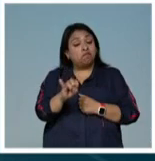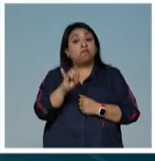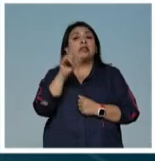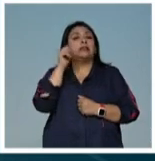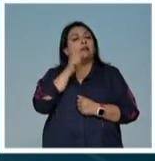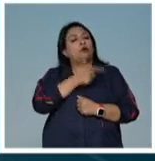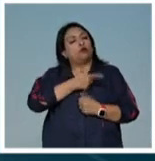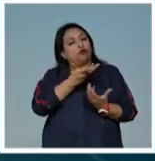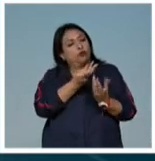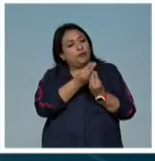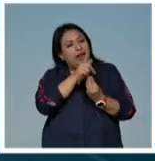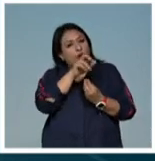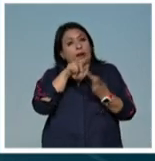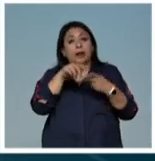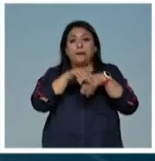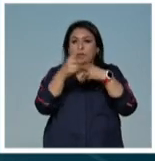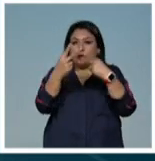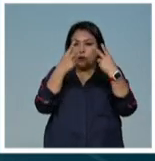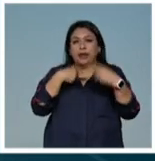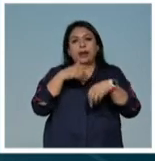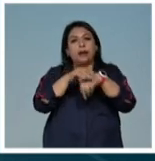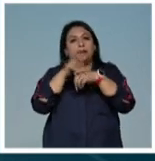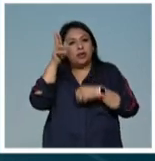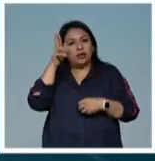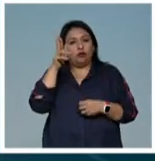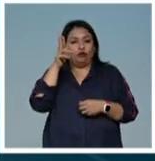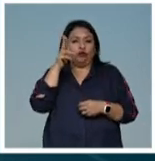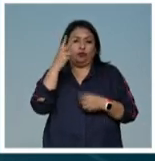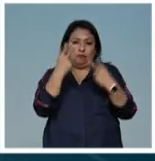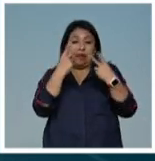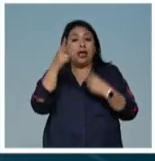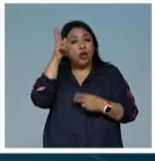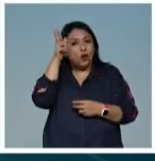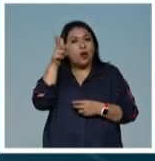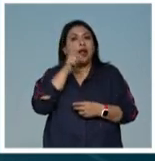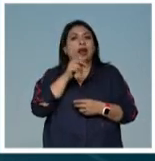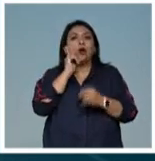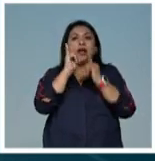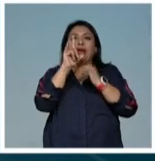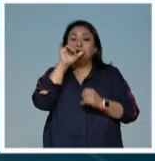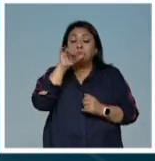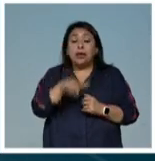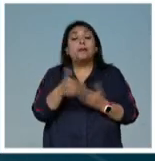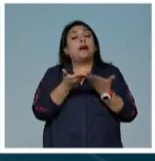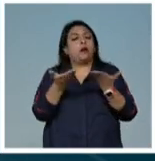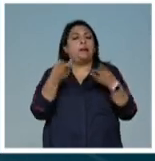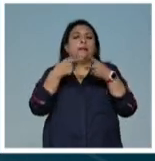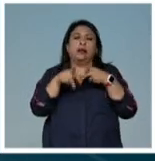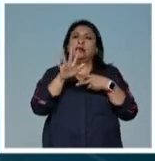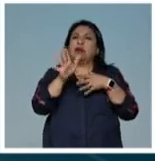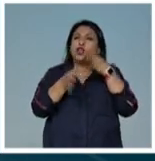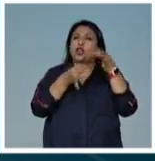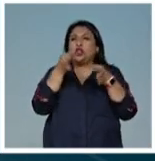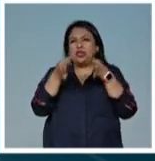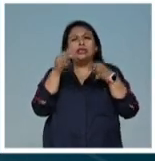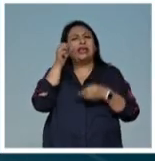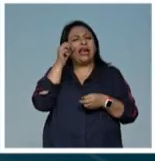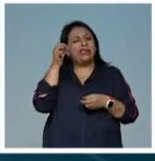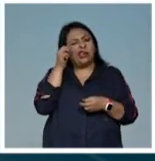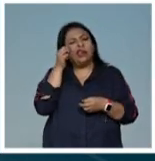como siempre, un placer. Amigos del auditorio, hola, Laura Regis, en la traducción de Lenguas de Señas Mexicana. Y vamos a arrancar con esta noticia. Ya